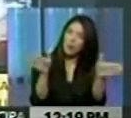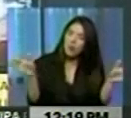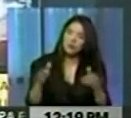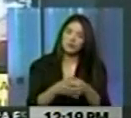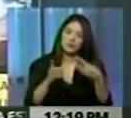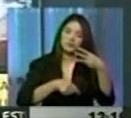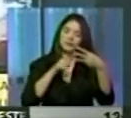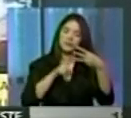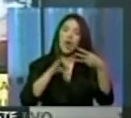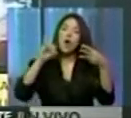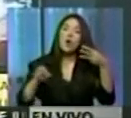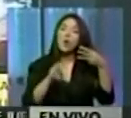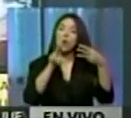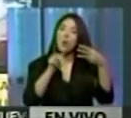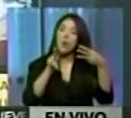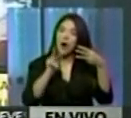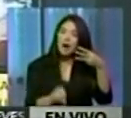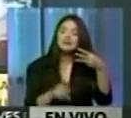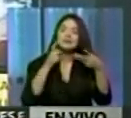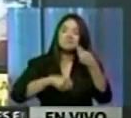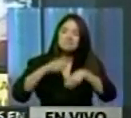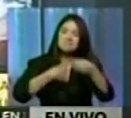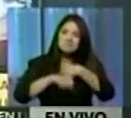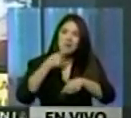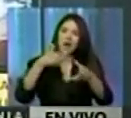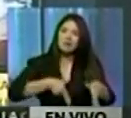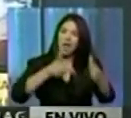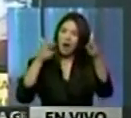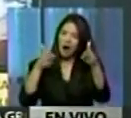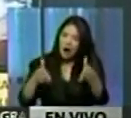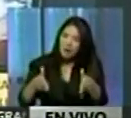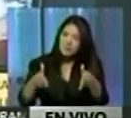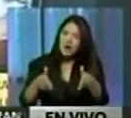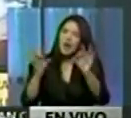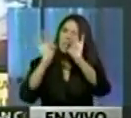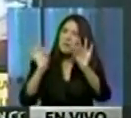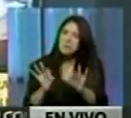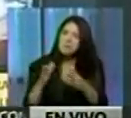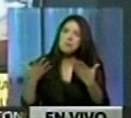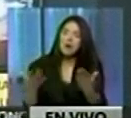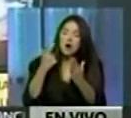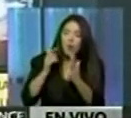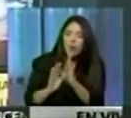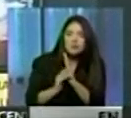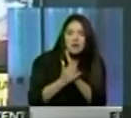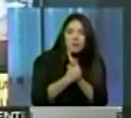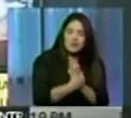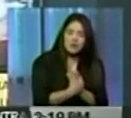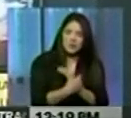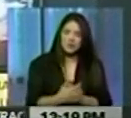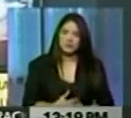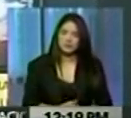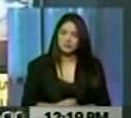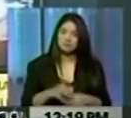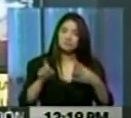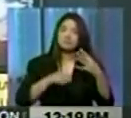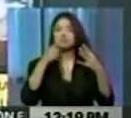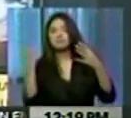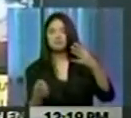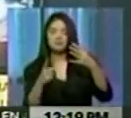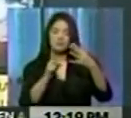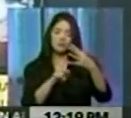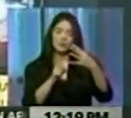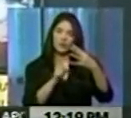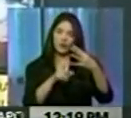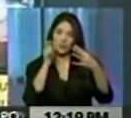Juan José Díaz Arévalo, imputado por el tráfico ilícito de armas de fuego en la modalidad de ocultamiento. Engelbert Enrique